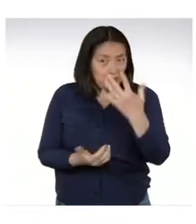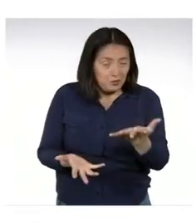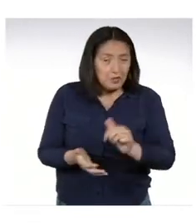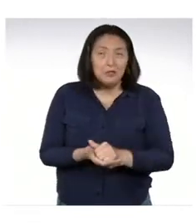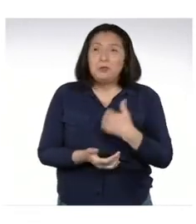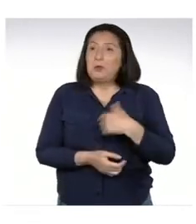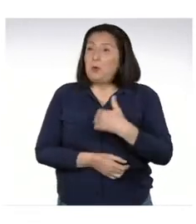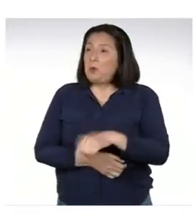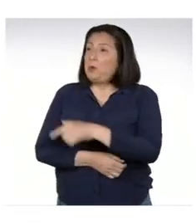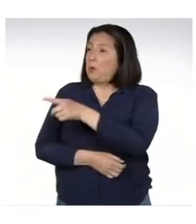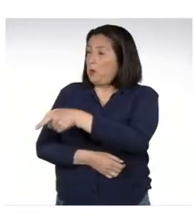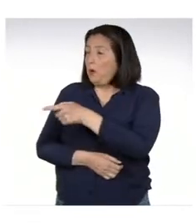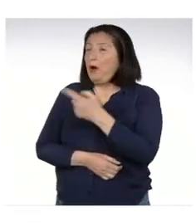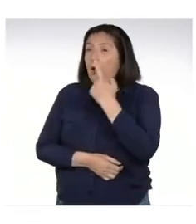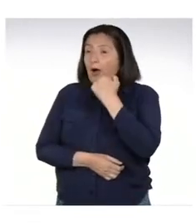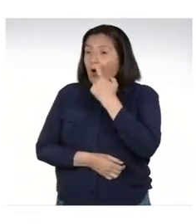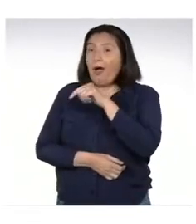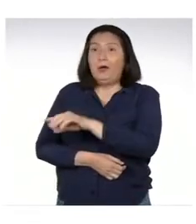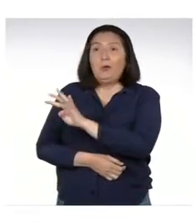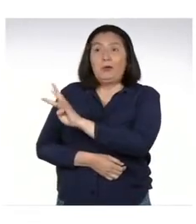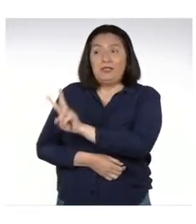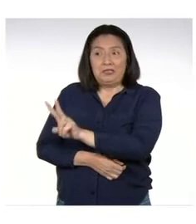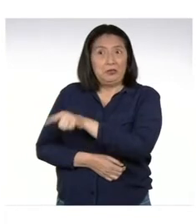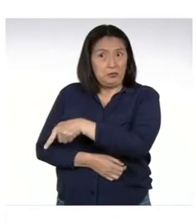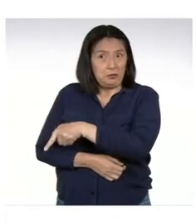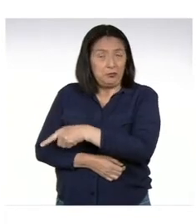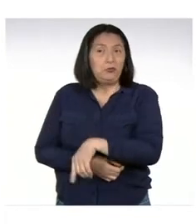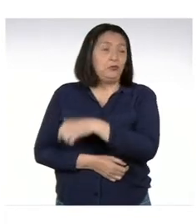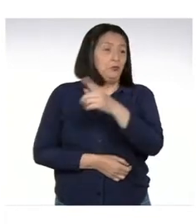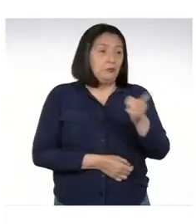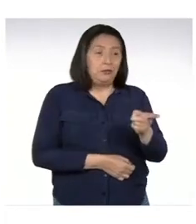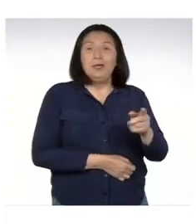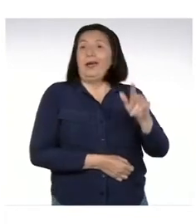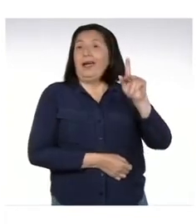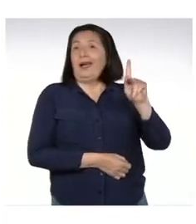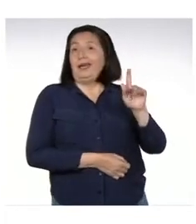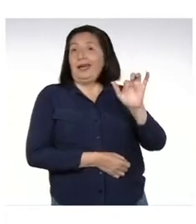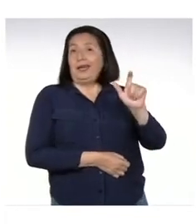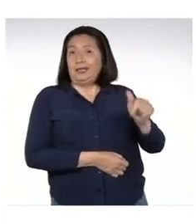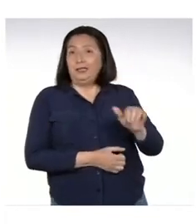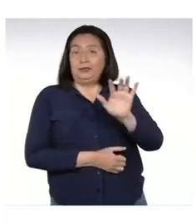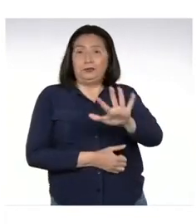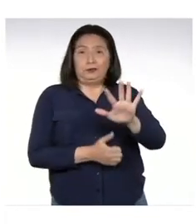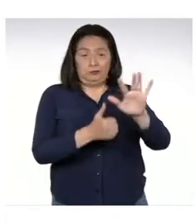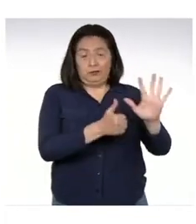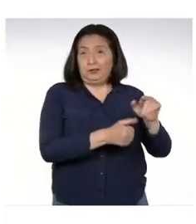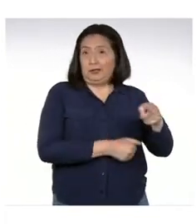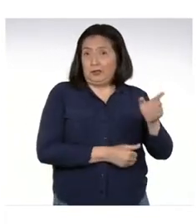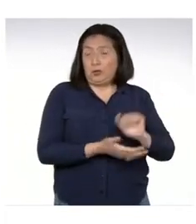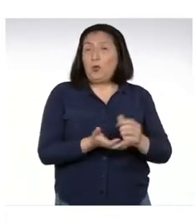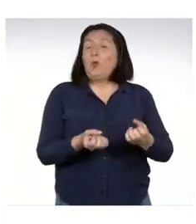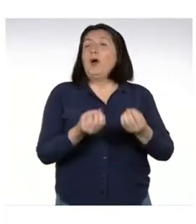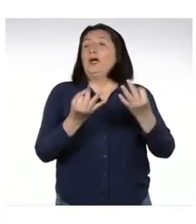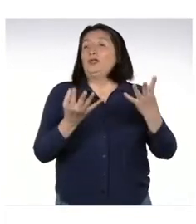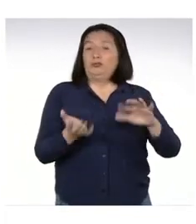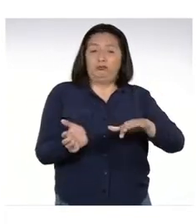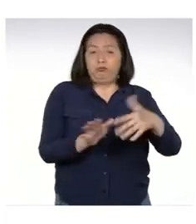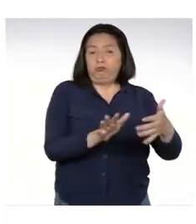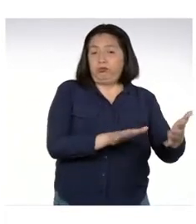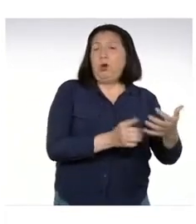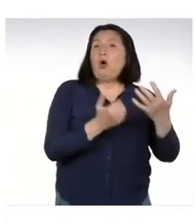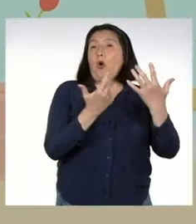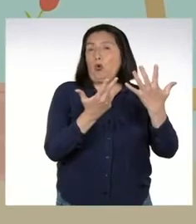tuvo 42 puntos al derribar 6 botellas, mientras que Carla tuvo 56 puntos al derribar 8